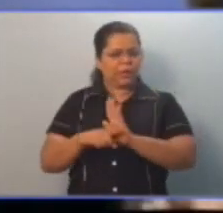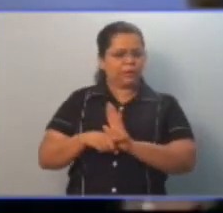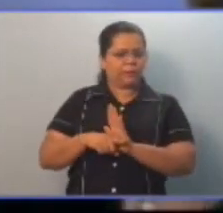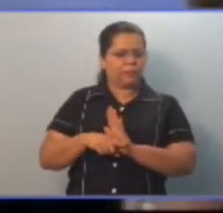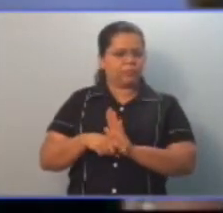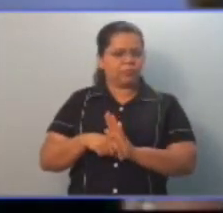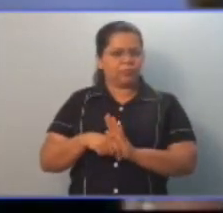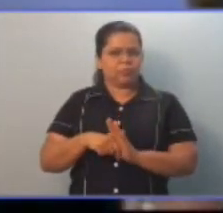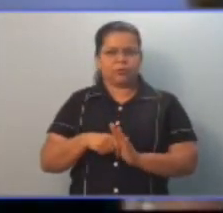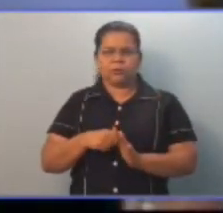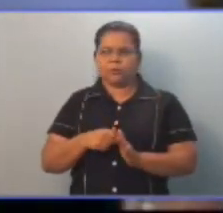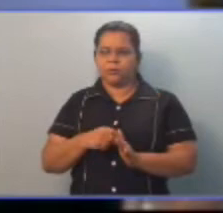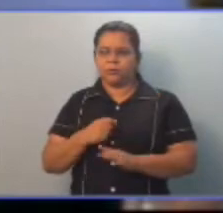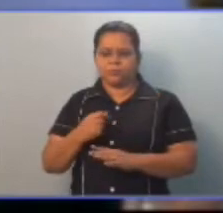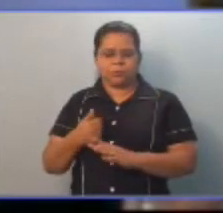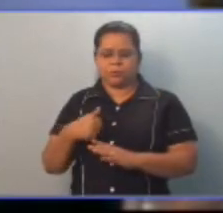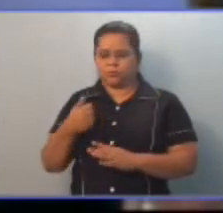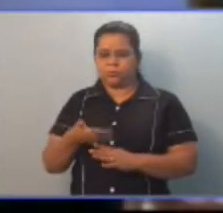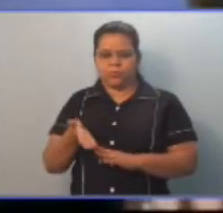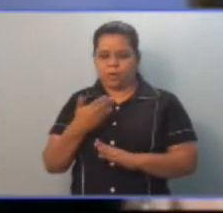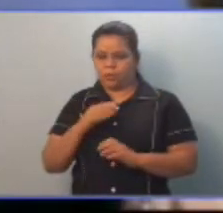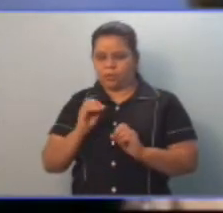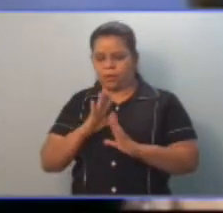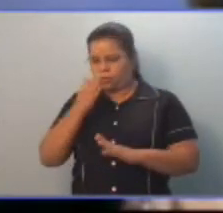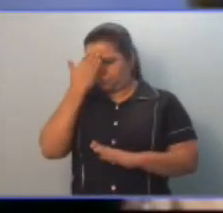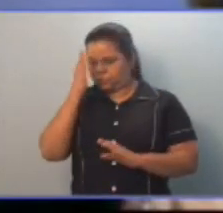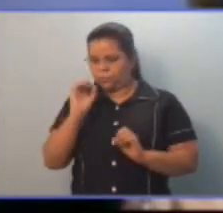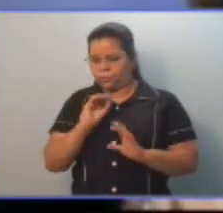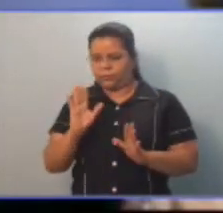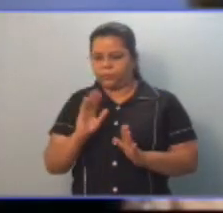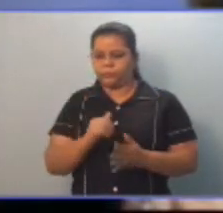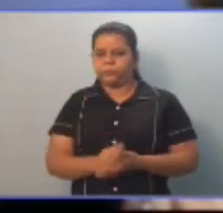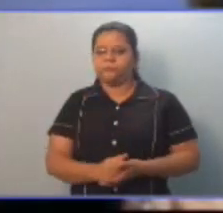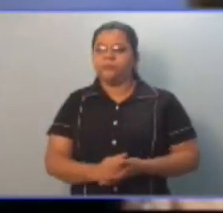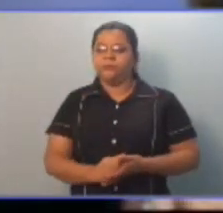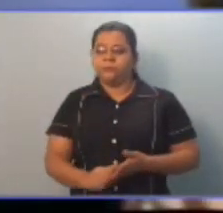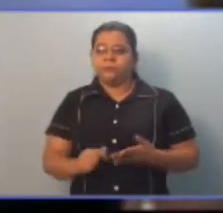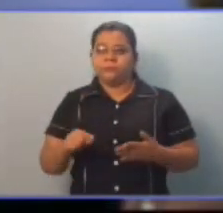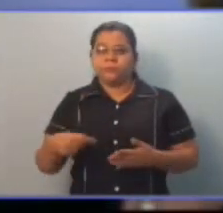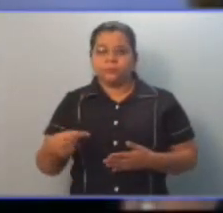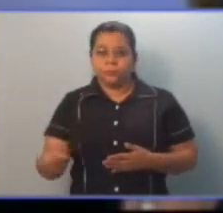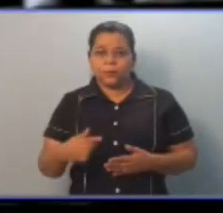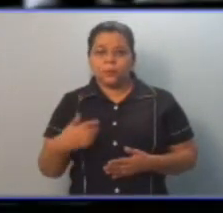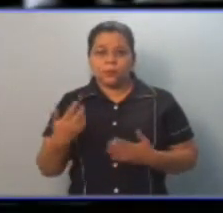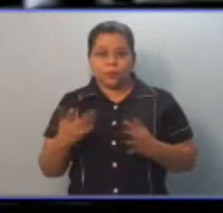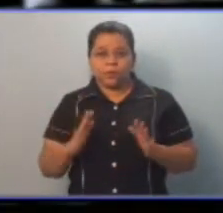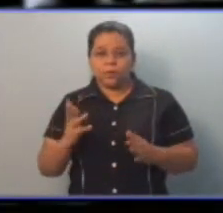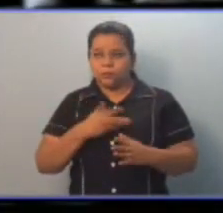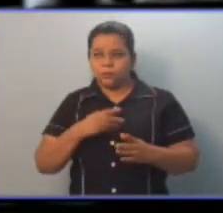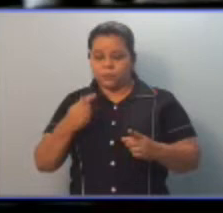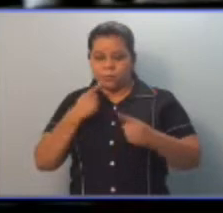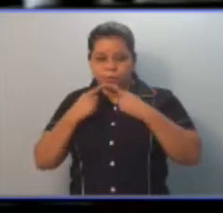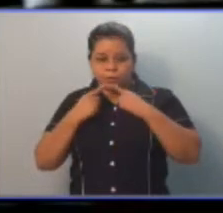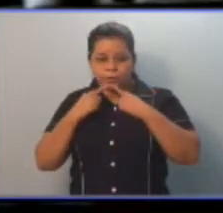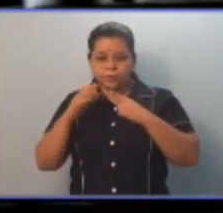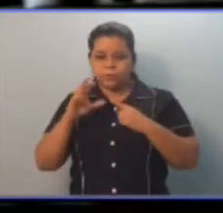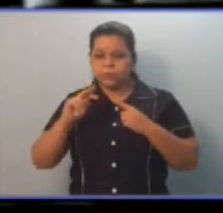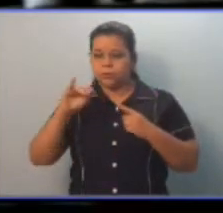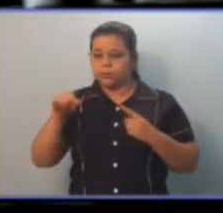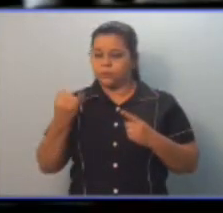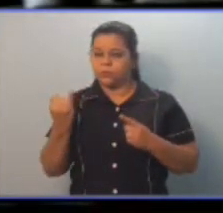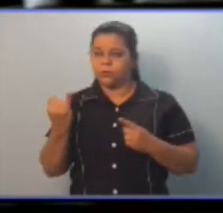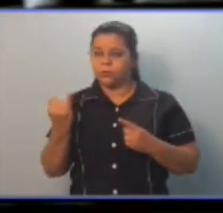y por bruto, porque yo no me había enterado antes, de que cuando se toman las entrevistas en el Consejo Nacional de la